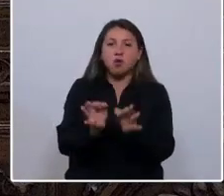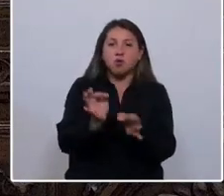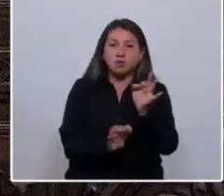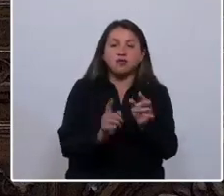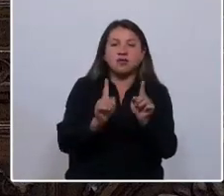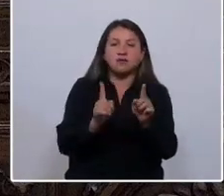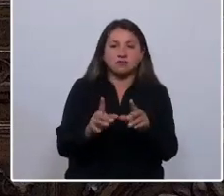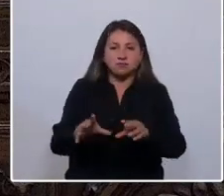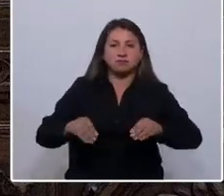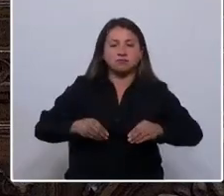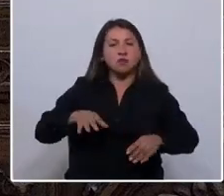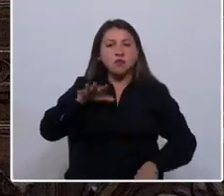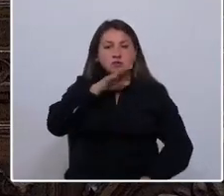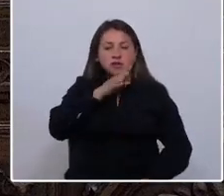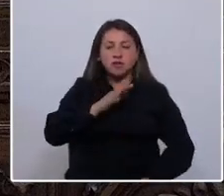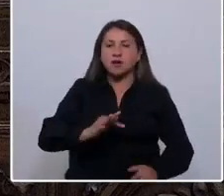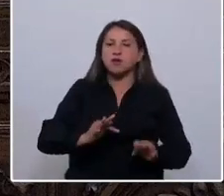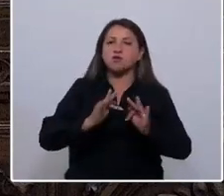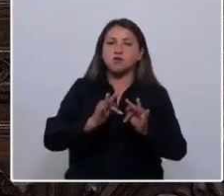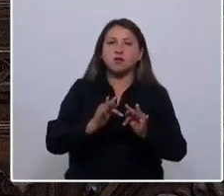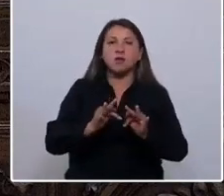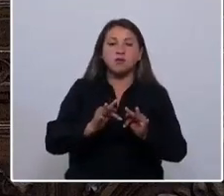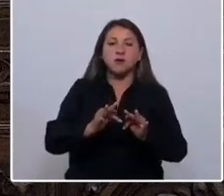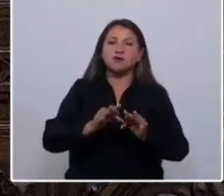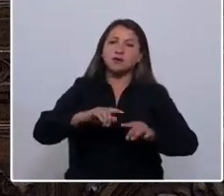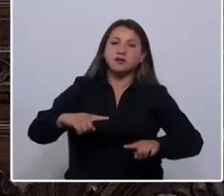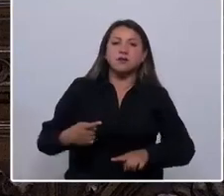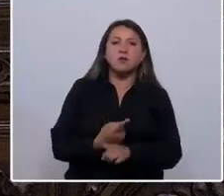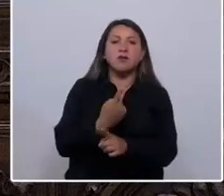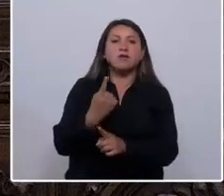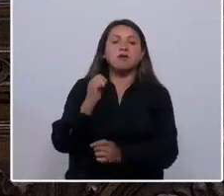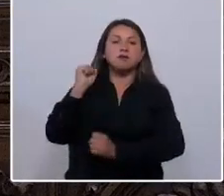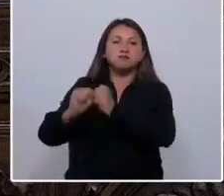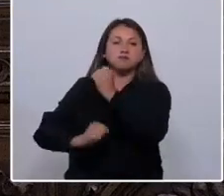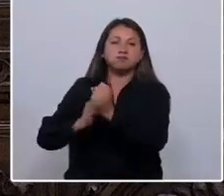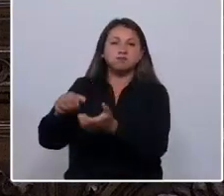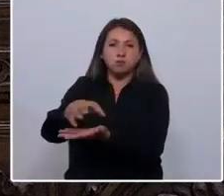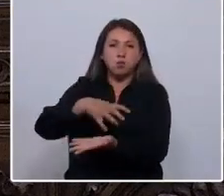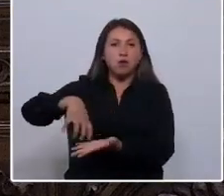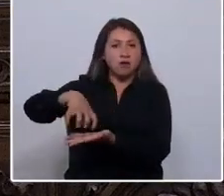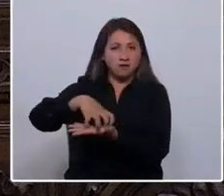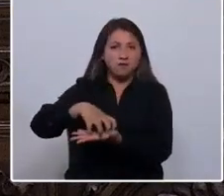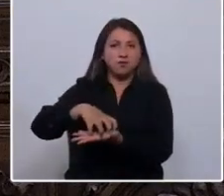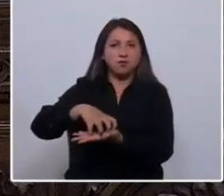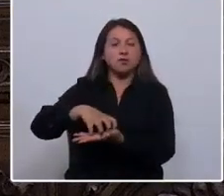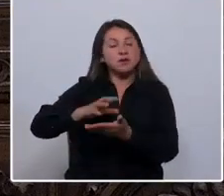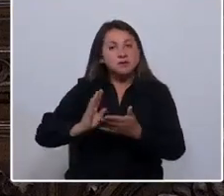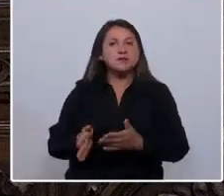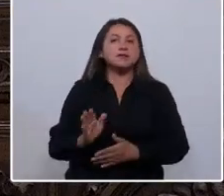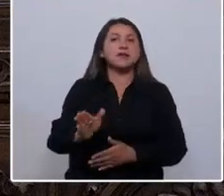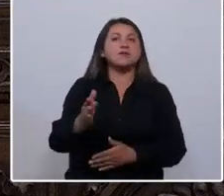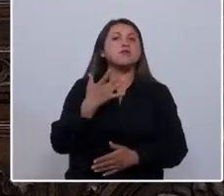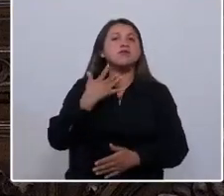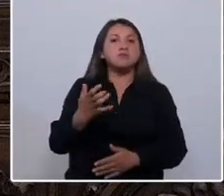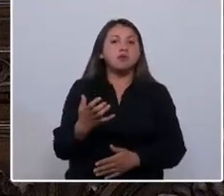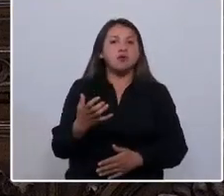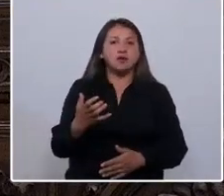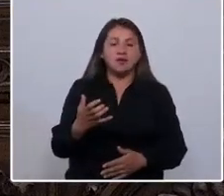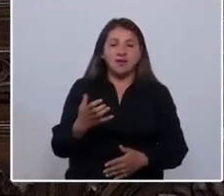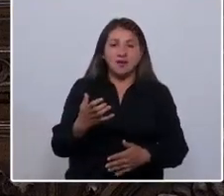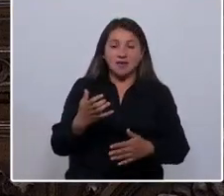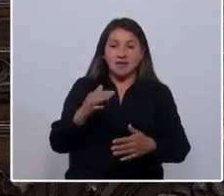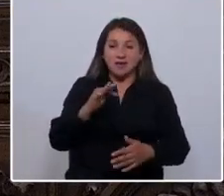practicada y para que nunca más construyamos sobre la sangre de los pueblos. Seguimos, porque al fascismo nunca ni